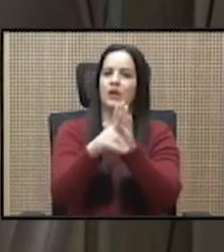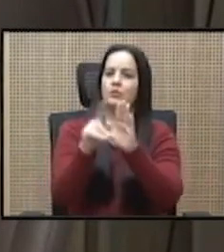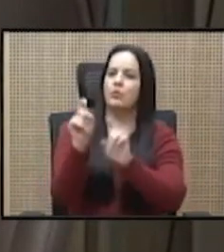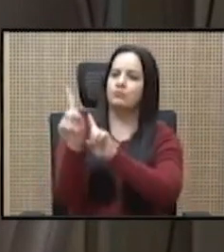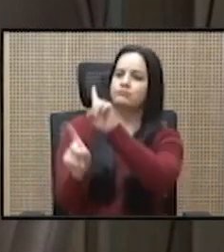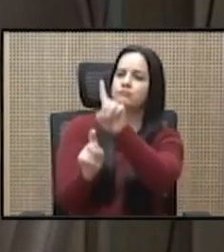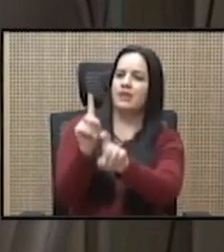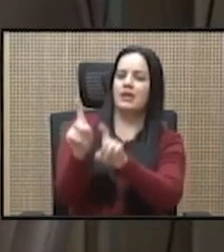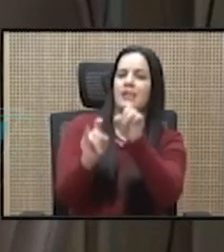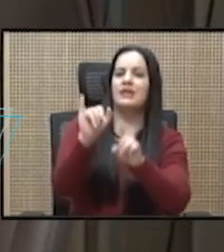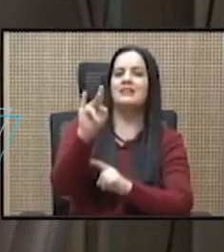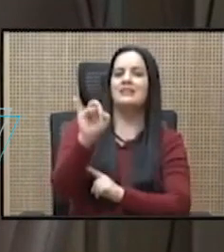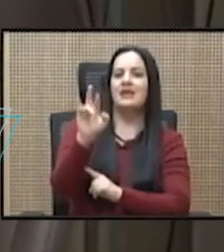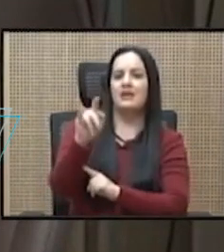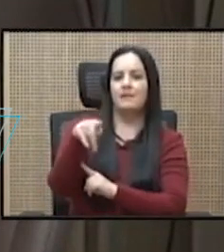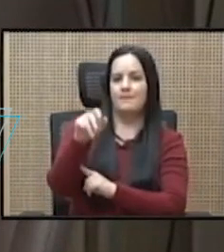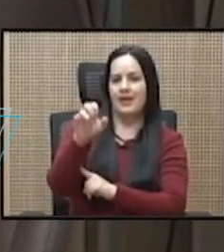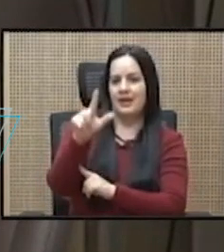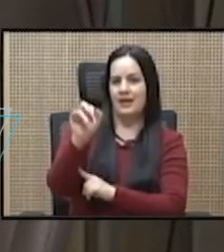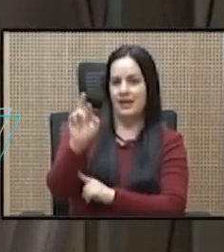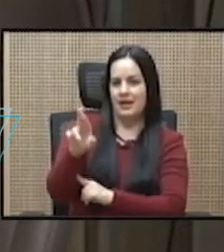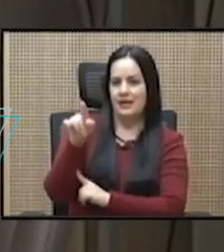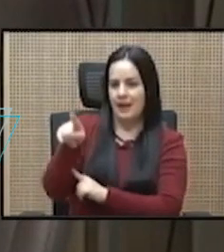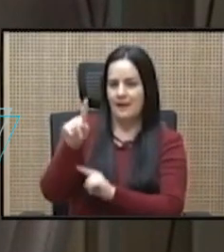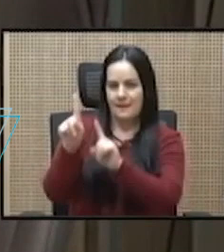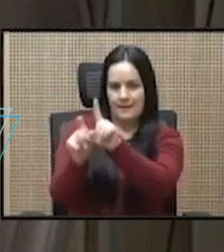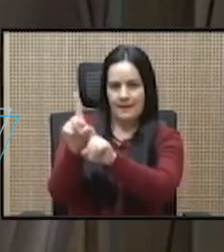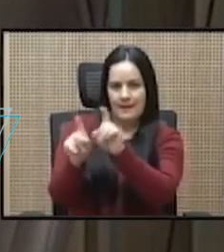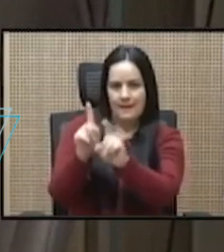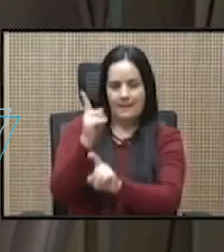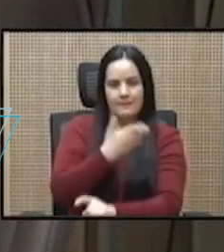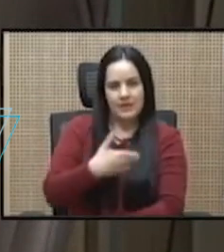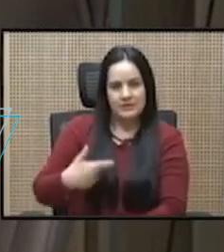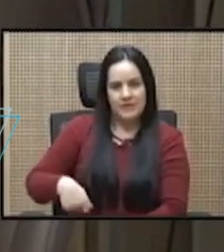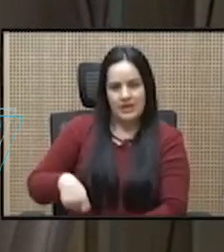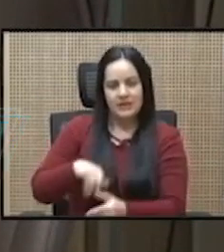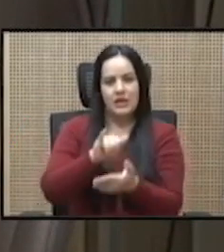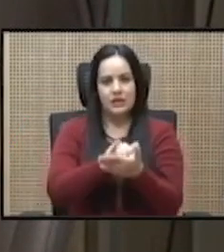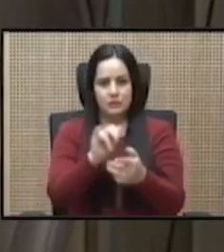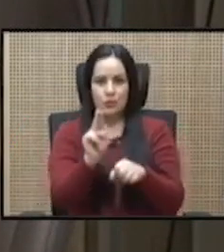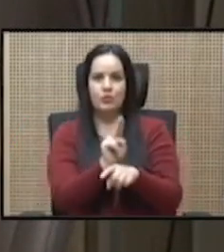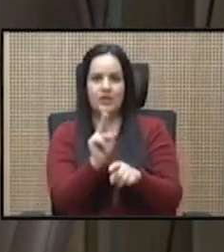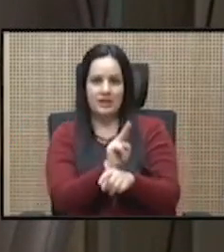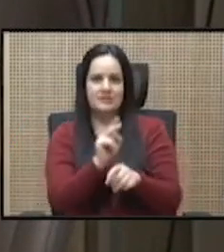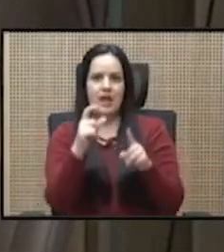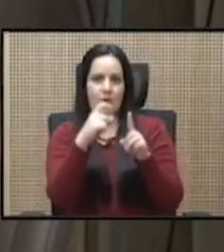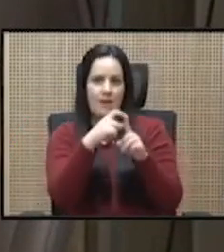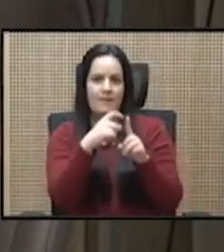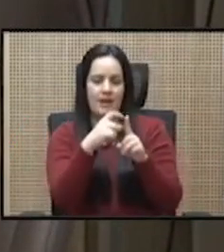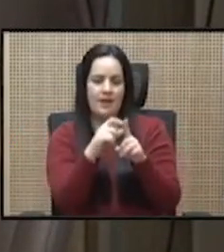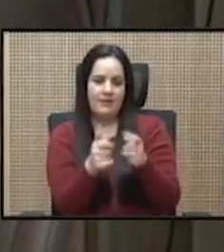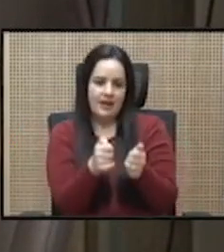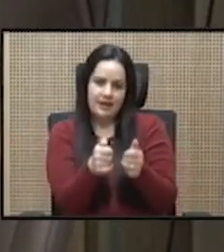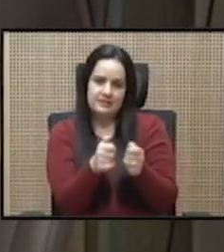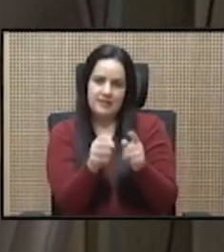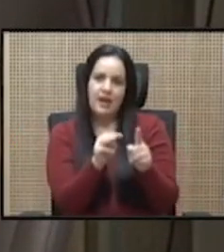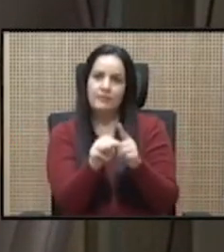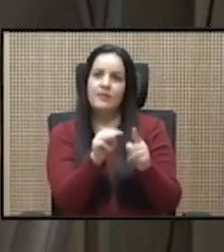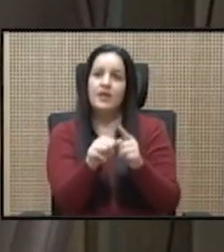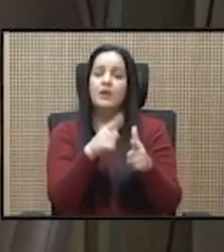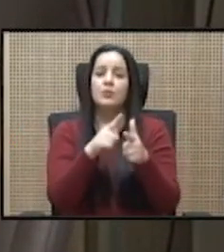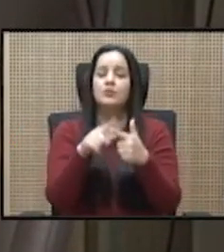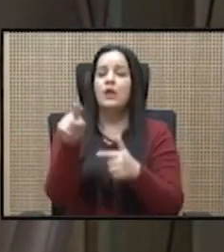palabra interpelar es la que han utilizado en ese chat. Entonces, claramente, señor presidente, compañeros y